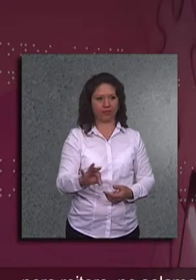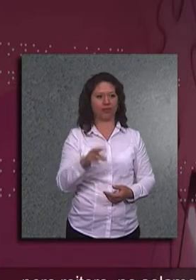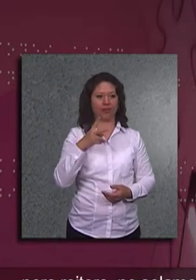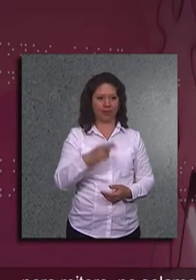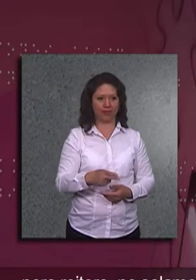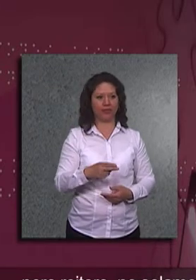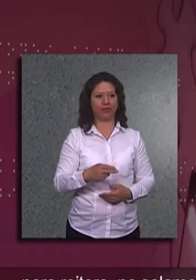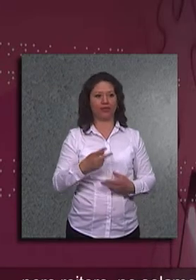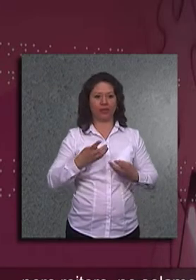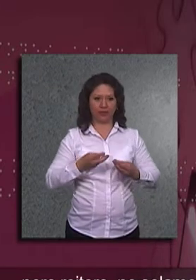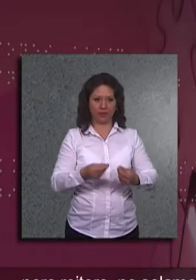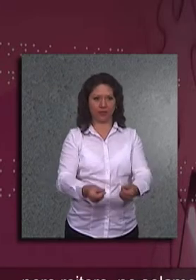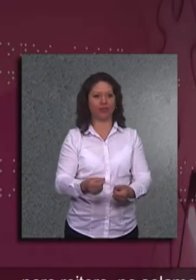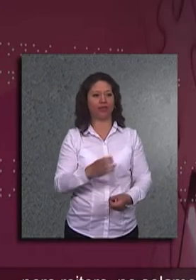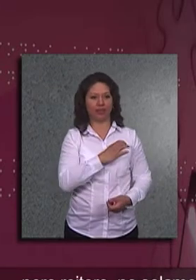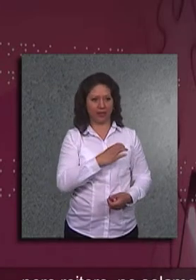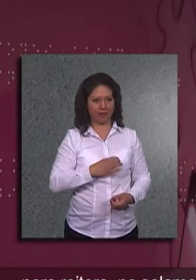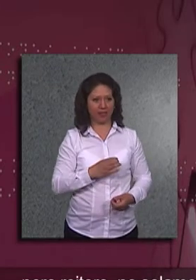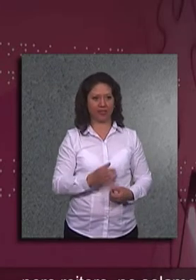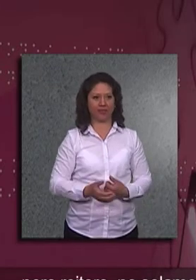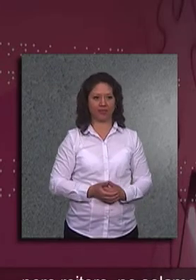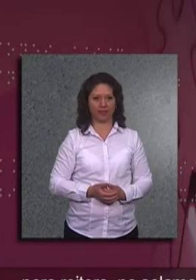también de los gastos de campaña